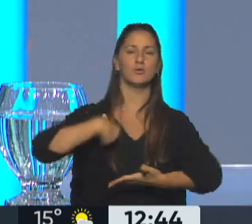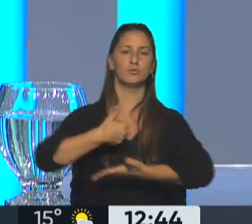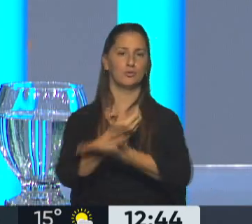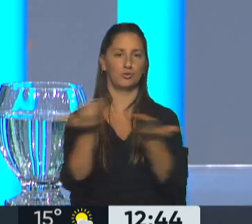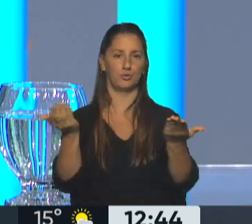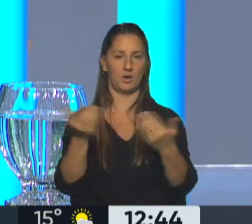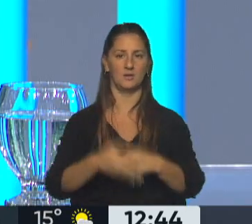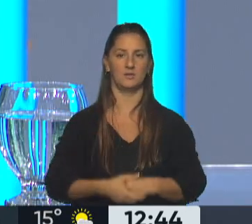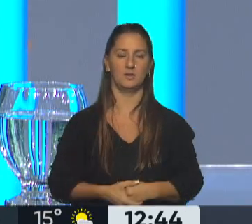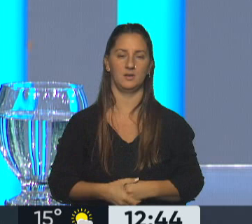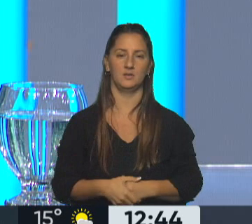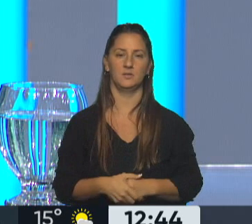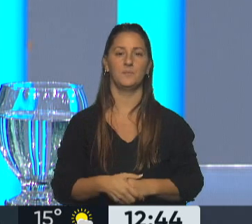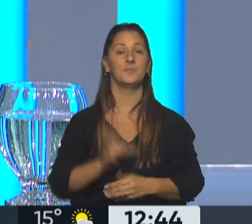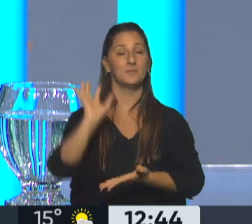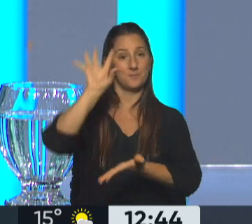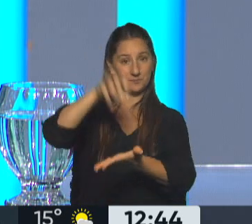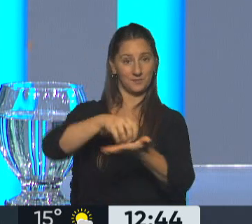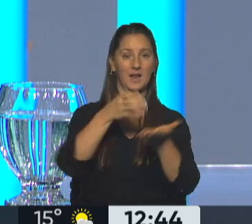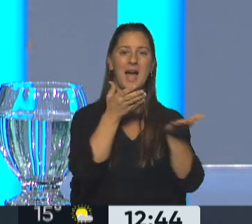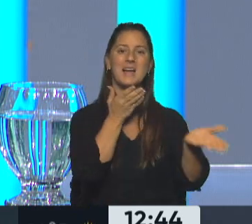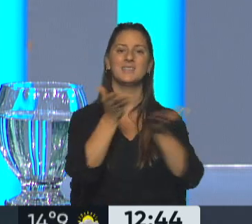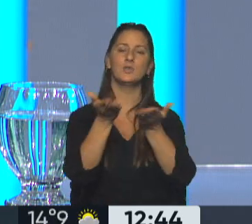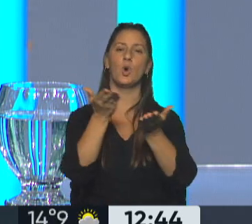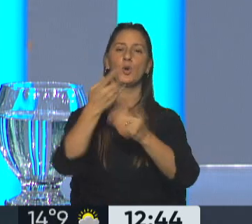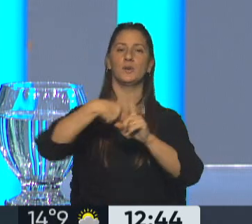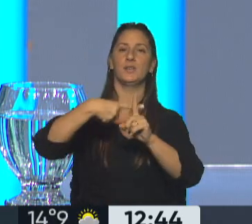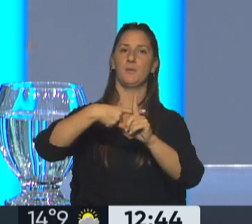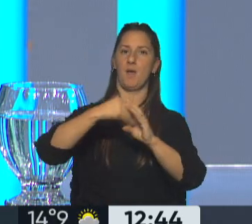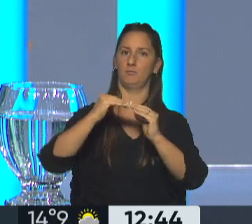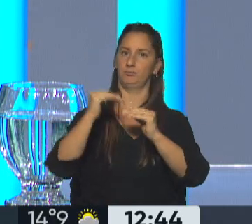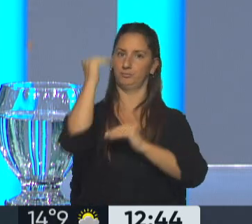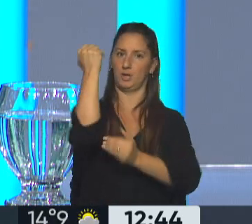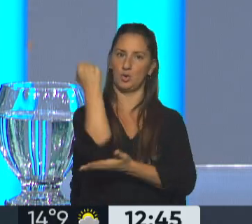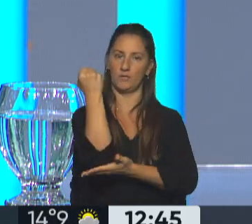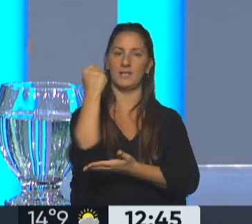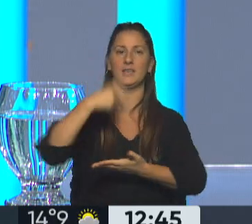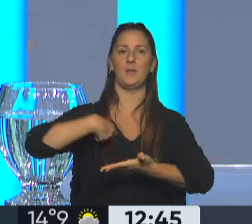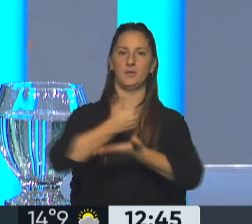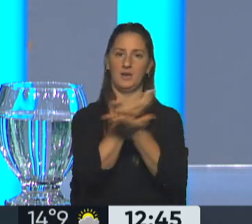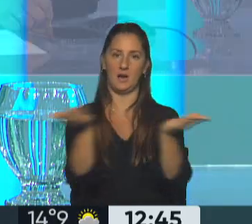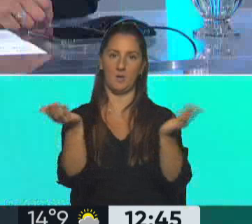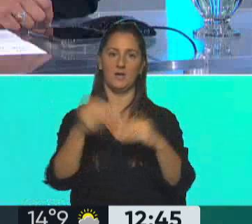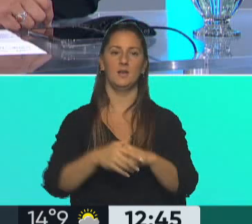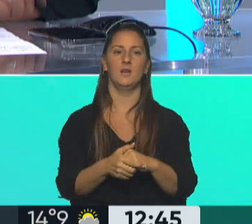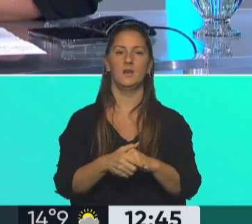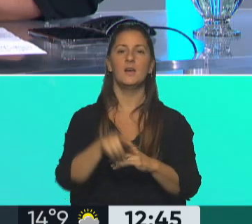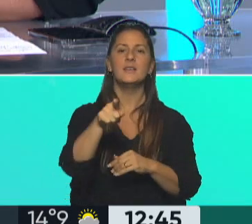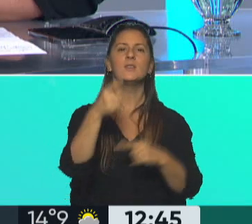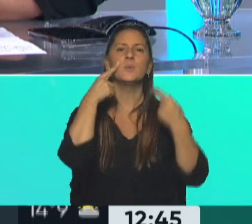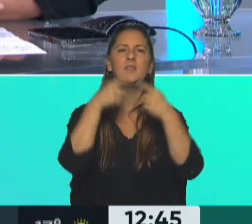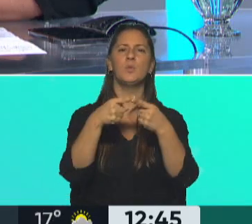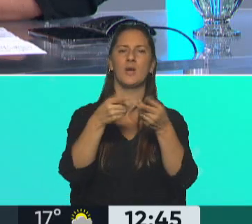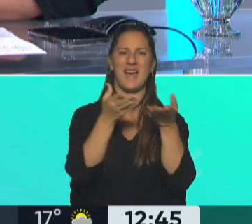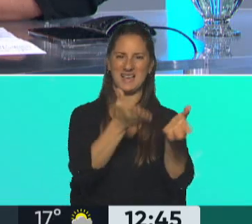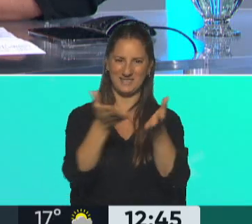sesión, es un órgano asesor de alto nivel del Consejo Económico y Social, cuyos fines es asesorar y